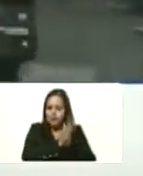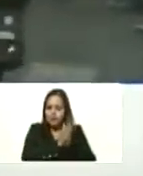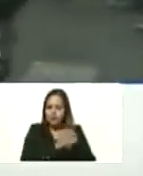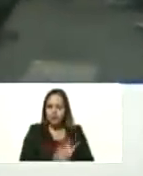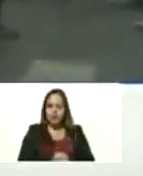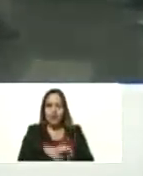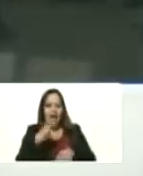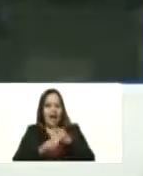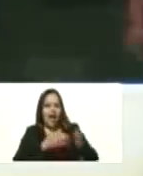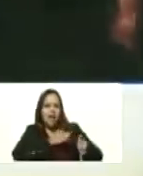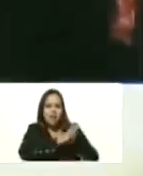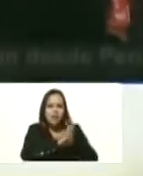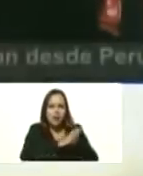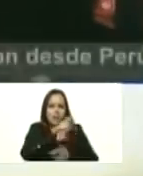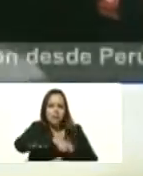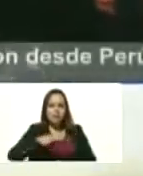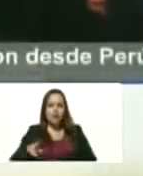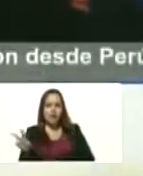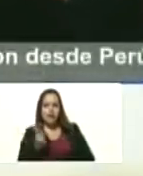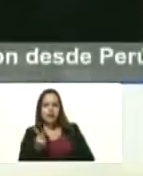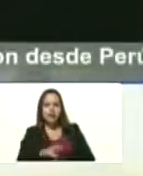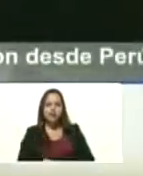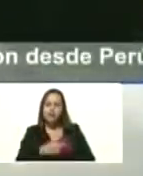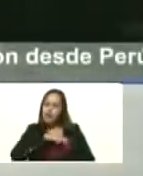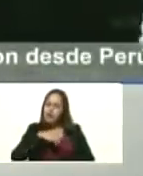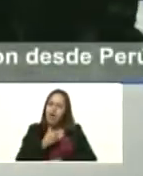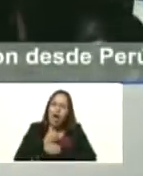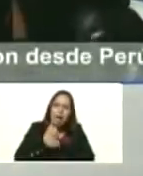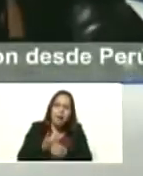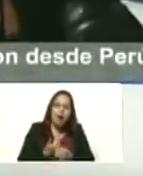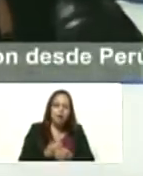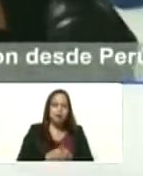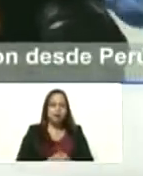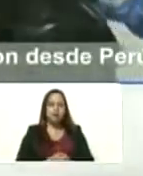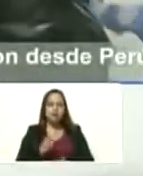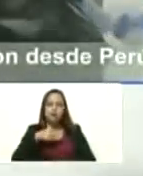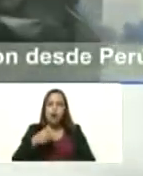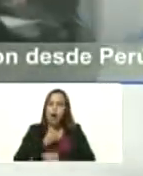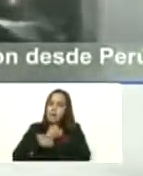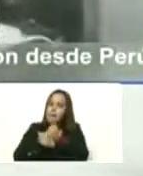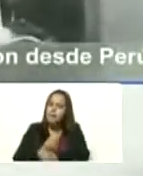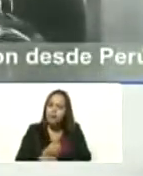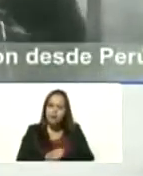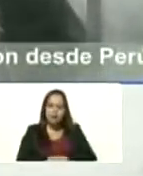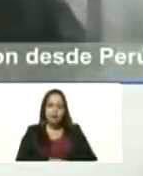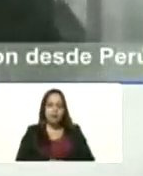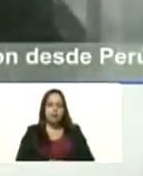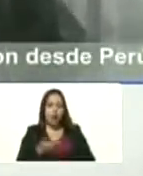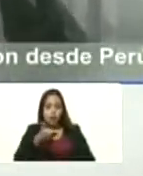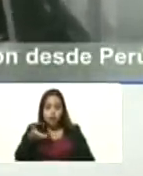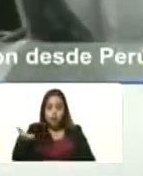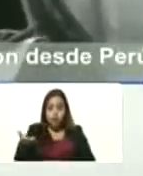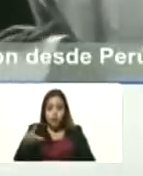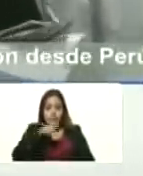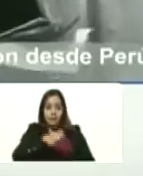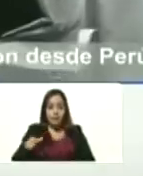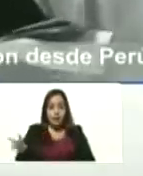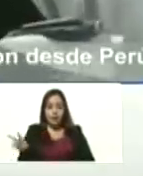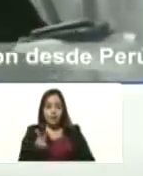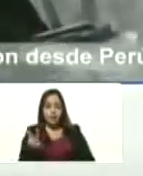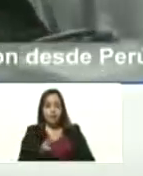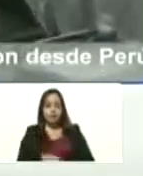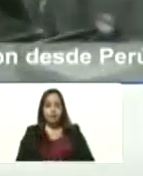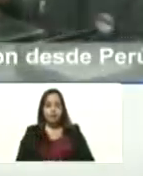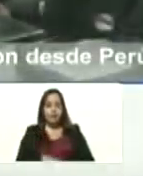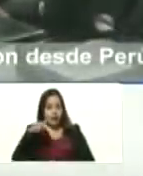emprendedores venezolanos venezolana los amamos los amamos a ustedes venezolanos y venezolanas